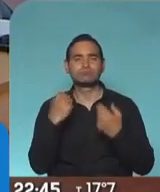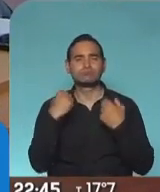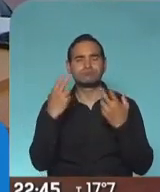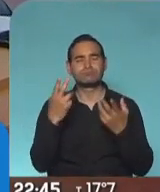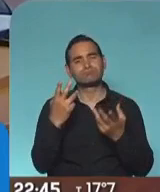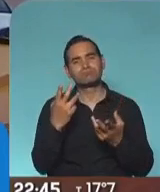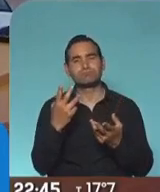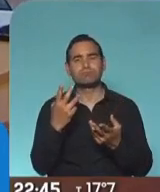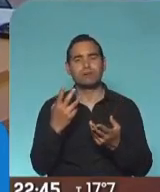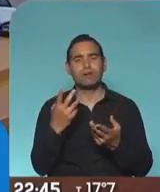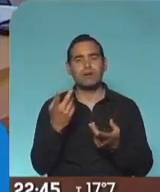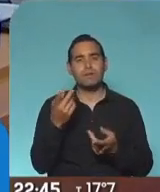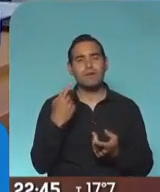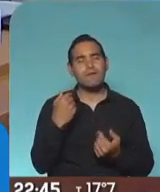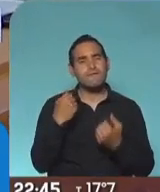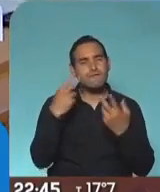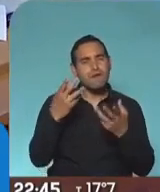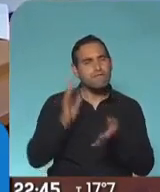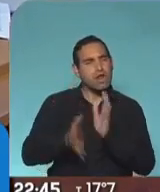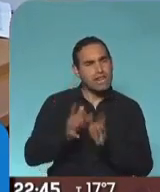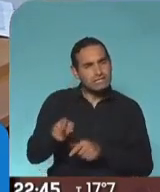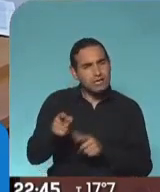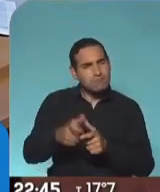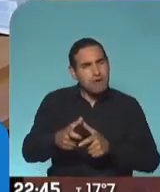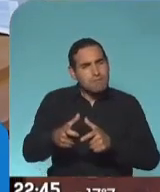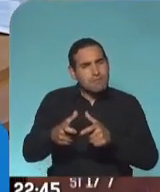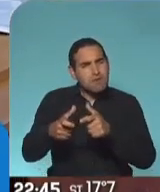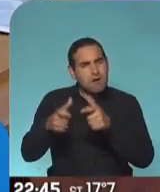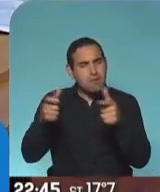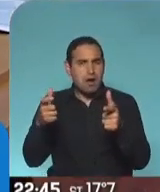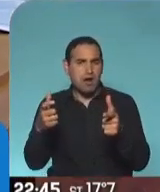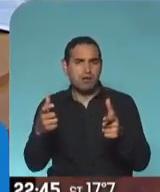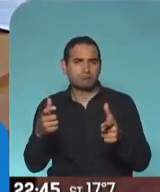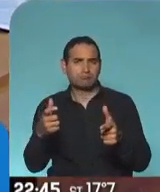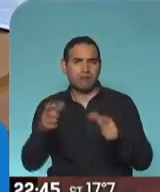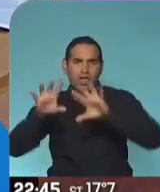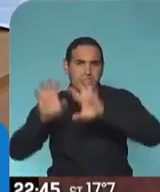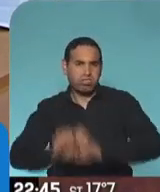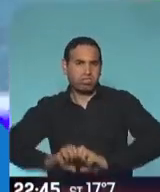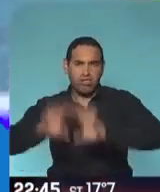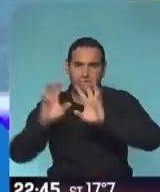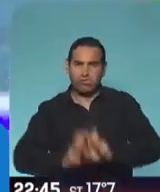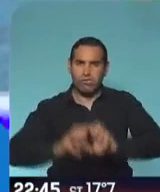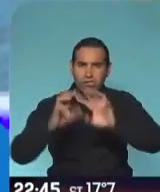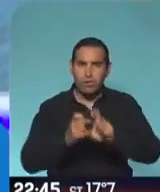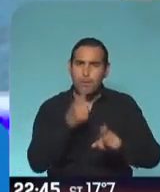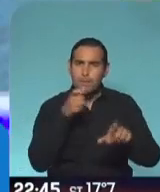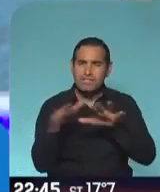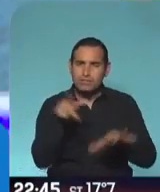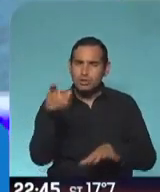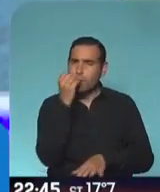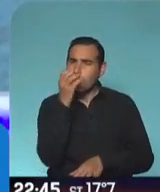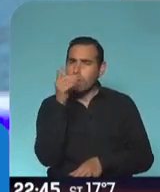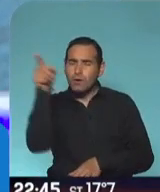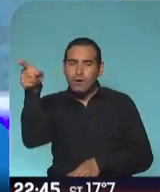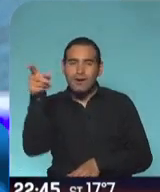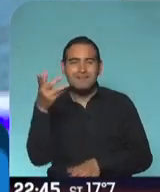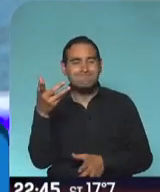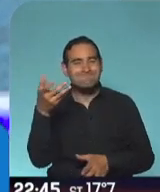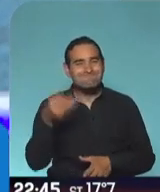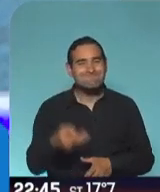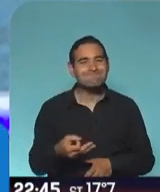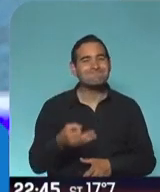es per se violento, pero de violencia, de rompo todo, de parecerse a Hong Kong, tiene